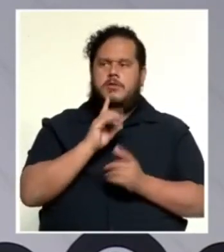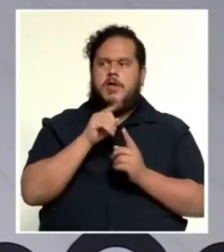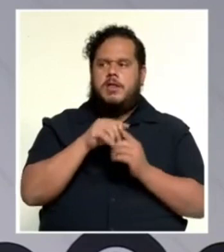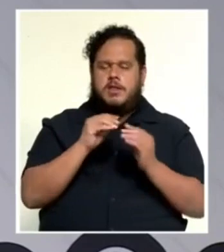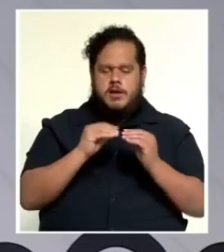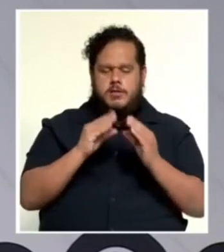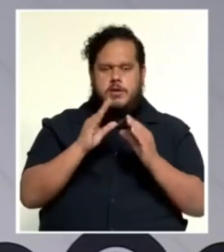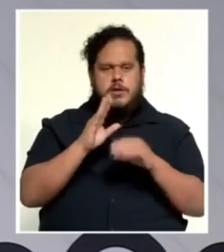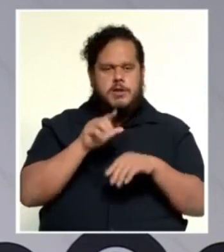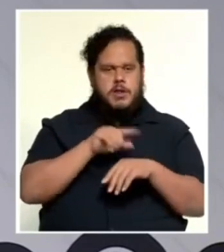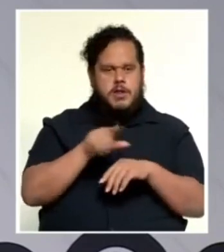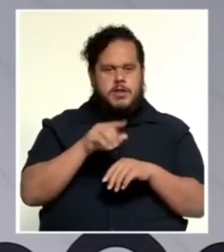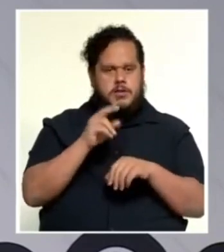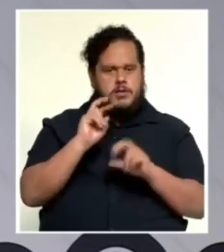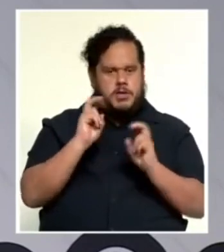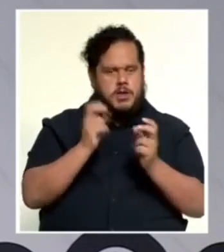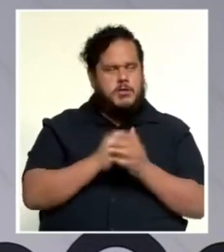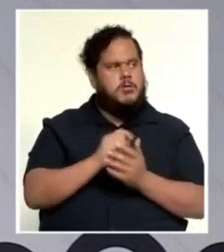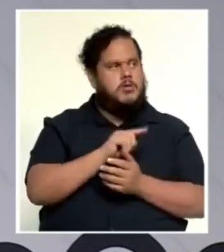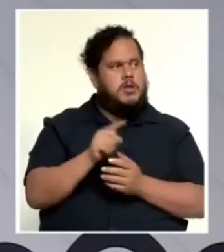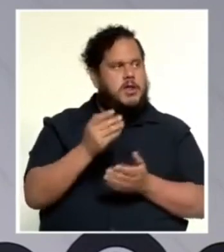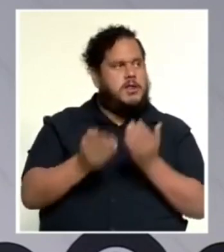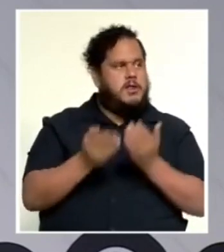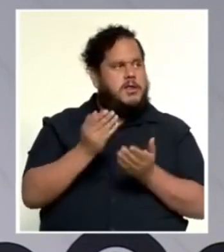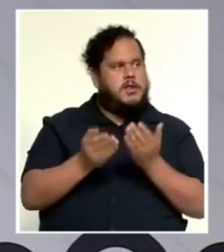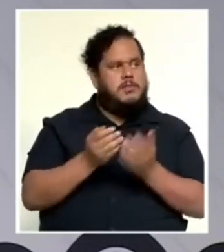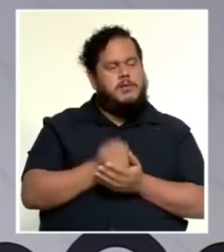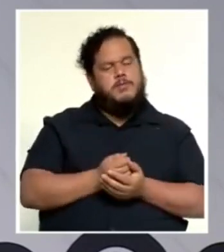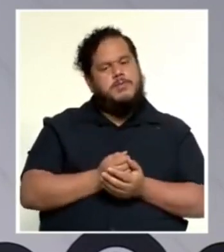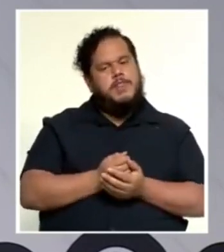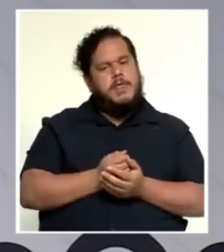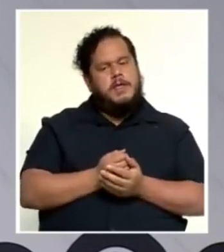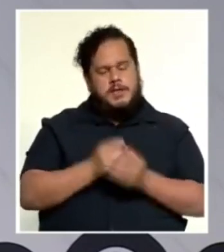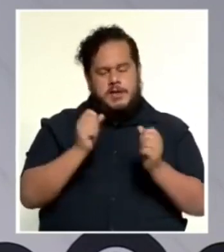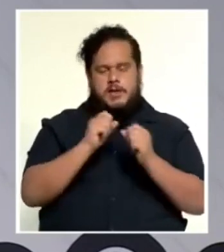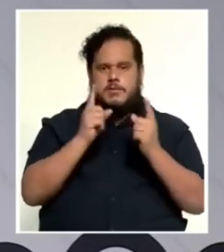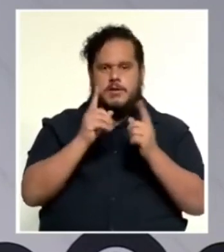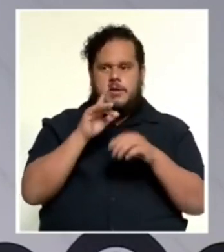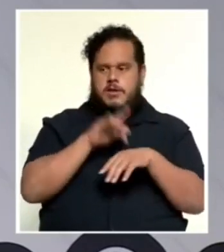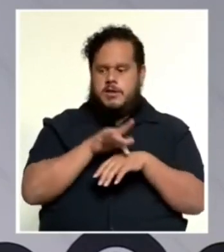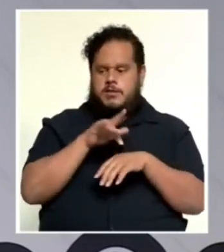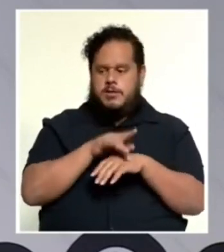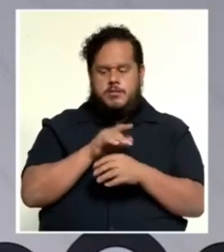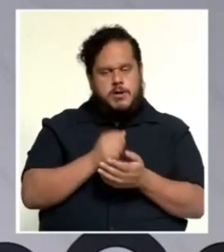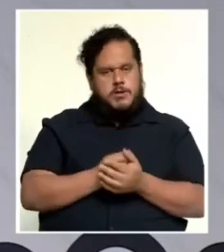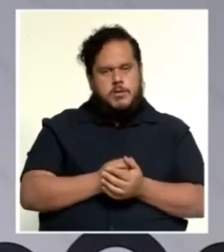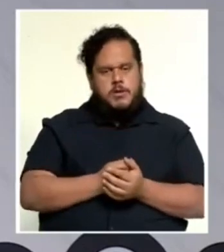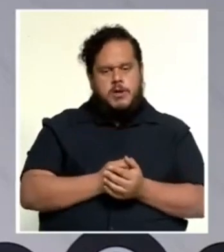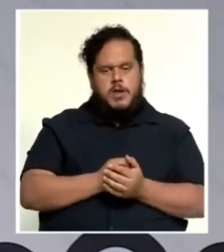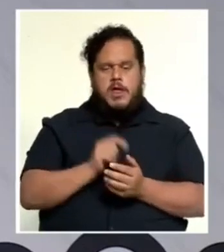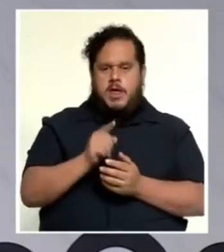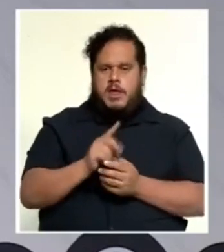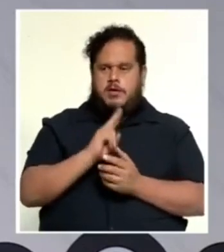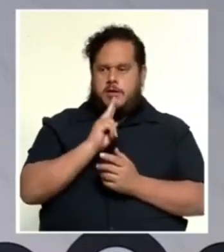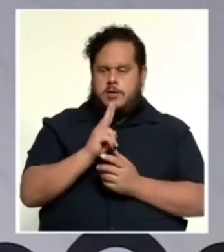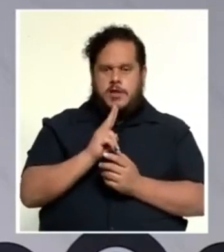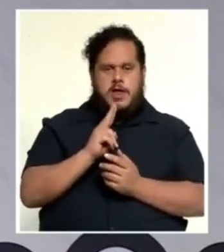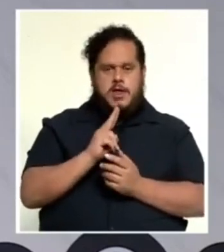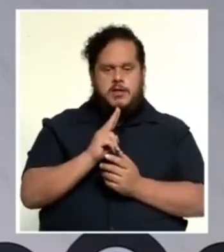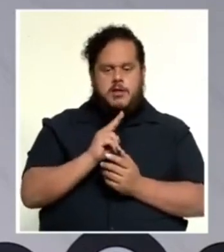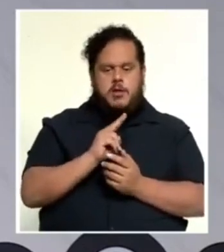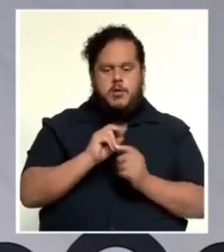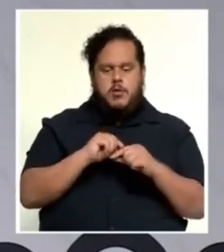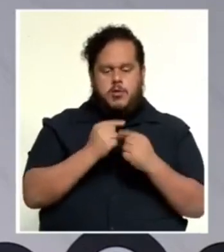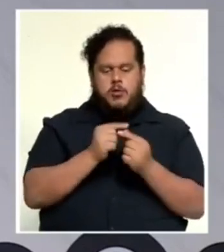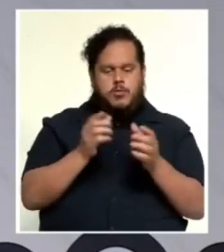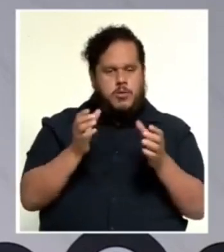madrugadas de estos temas, ustedes que probablemente también pues se despiertan desde muy temprano, es realmente una minoría de la